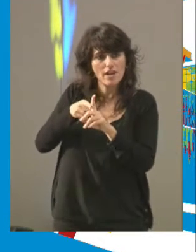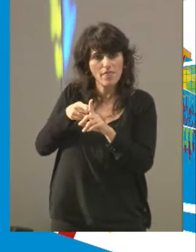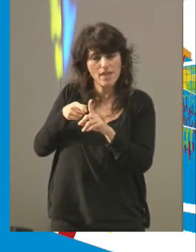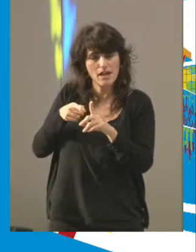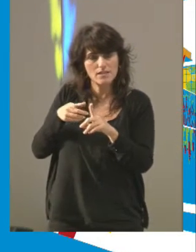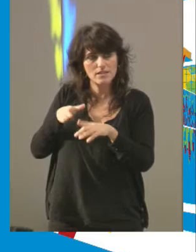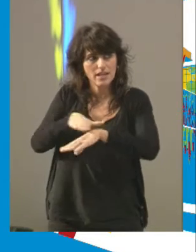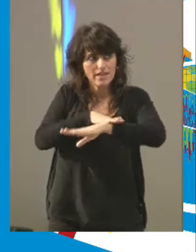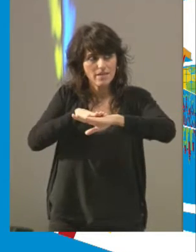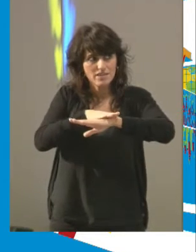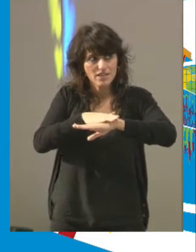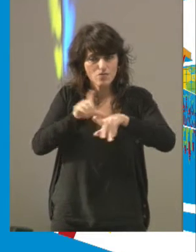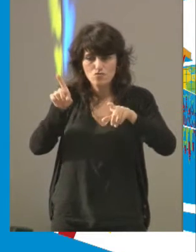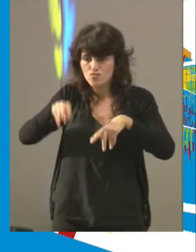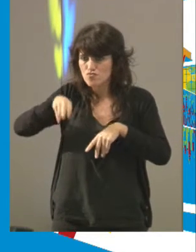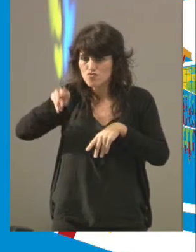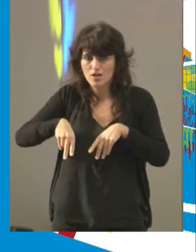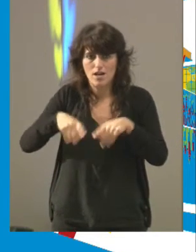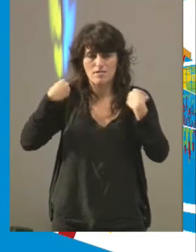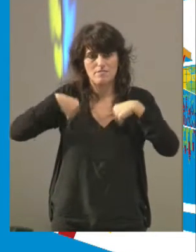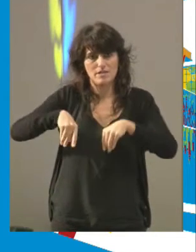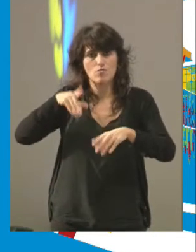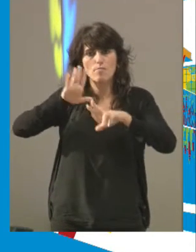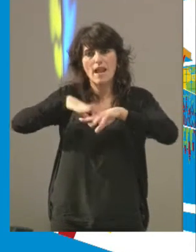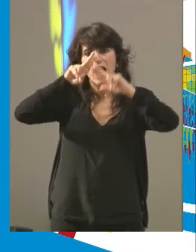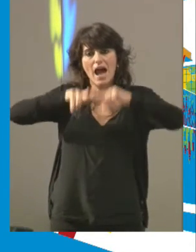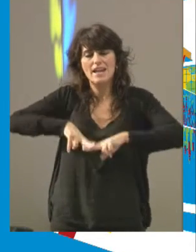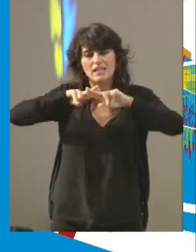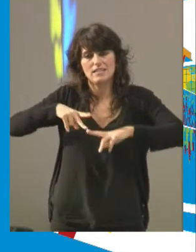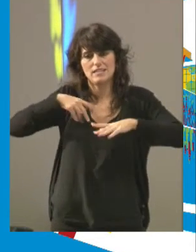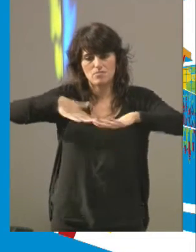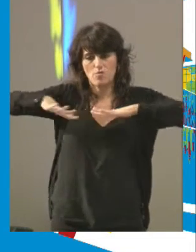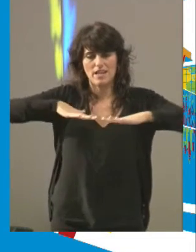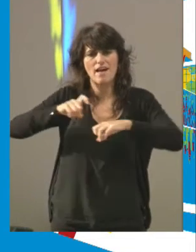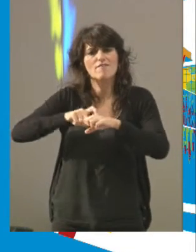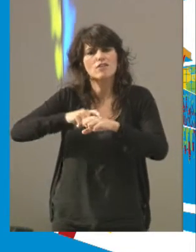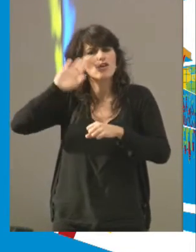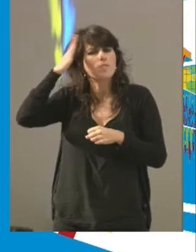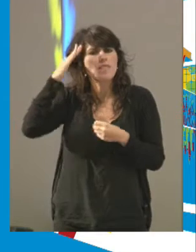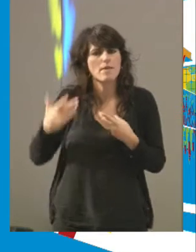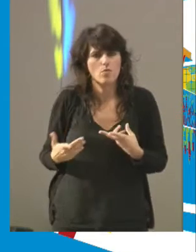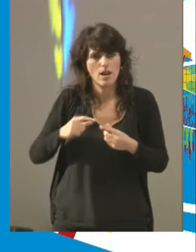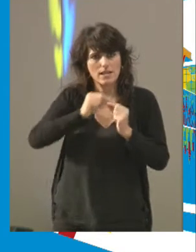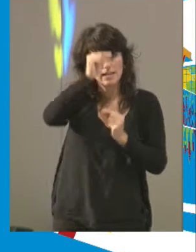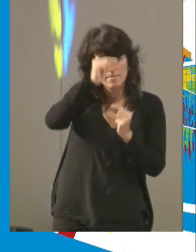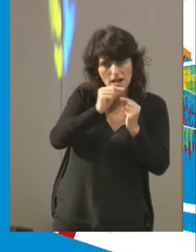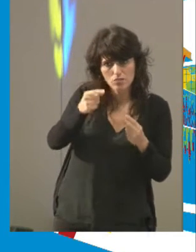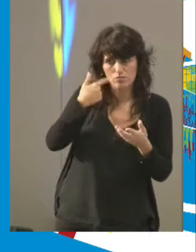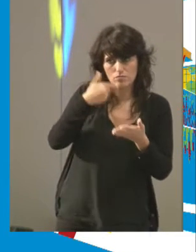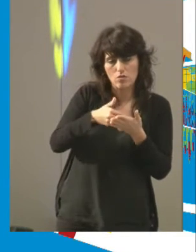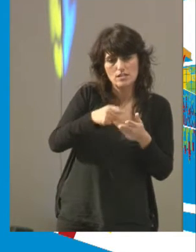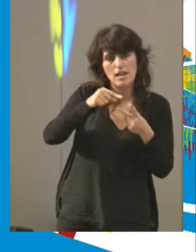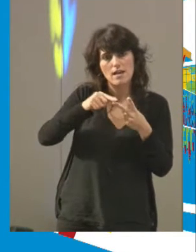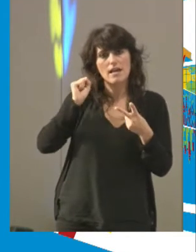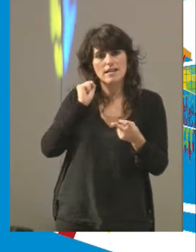administración hubiera utilizado una tecnología de este estilo para hacer el análisis de movilidad. ¿Cuáles fueron los factores principales? Pues principalmente el tamaño de la muestra, la